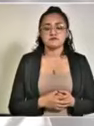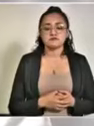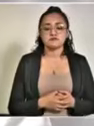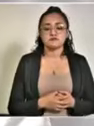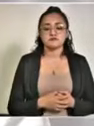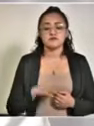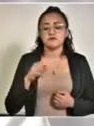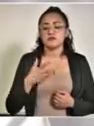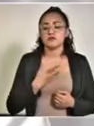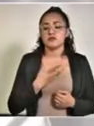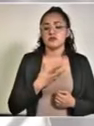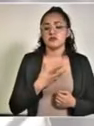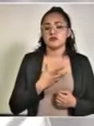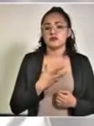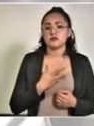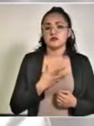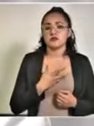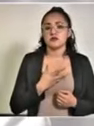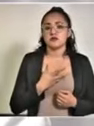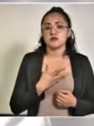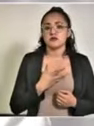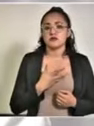Hoy tenemos